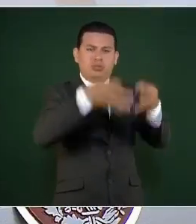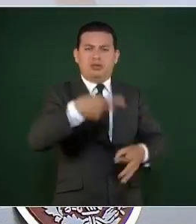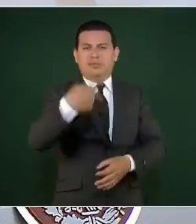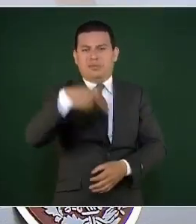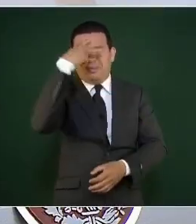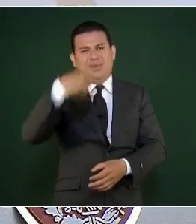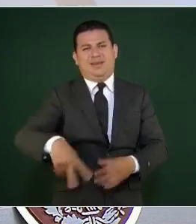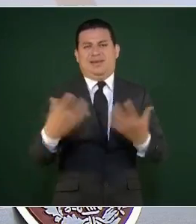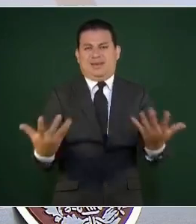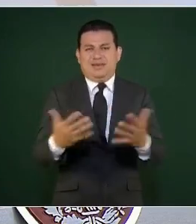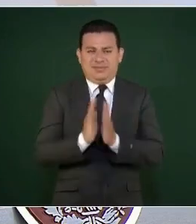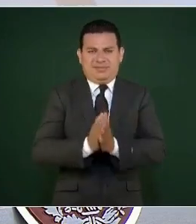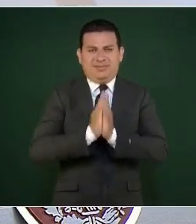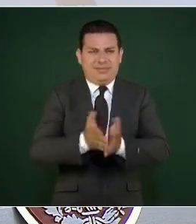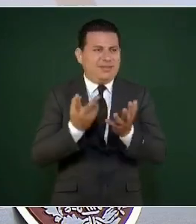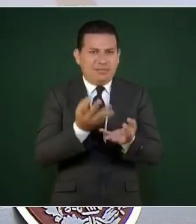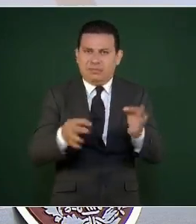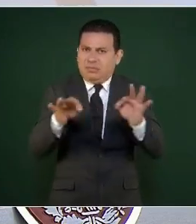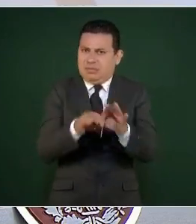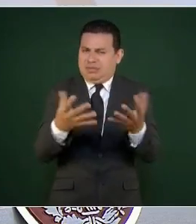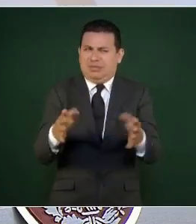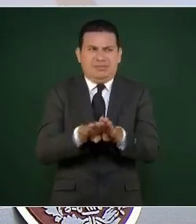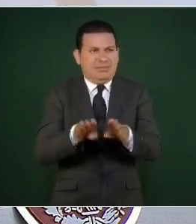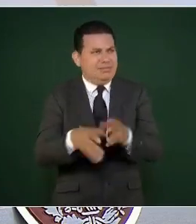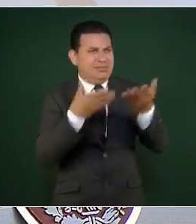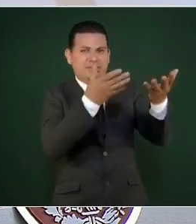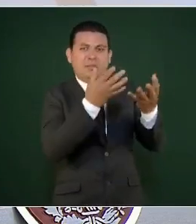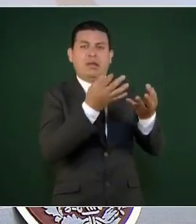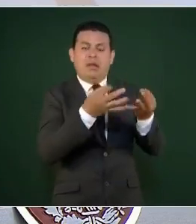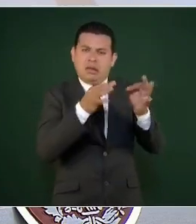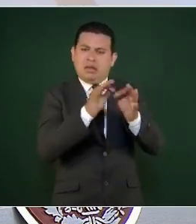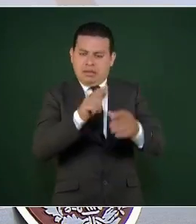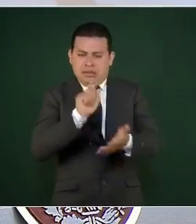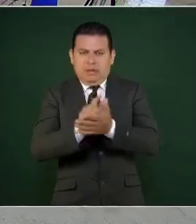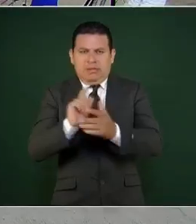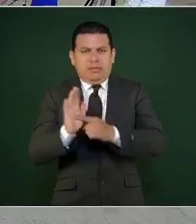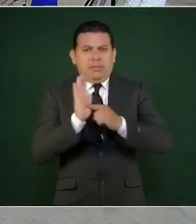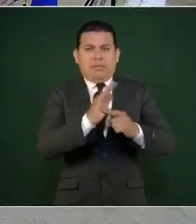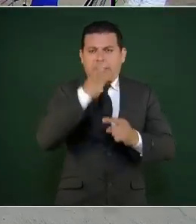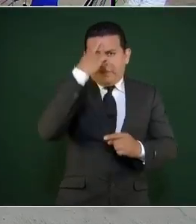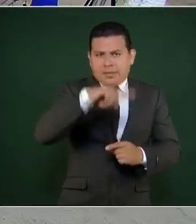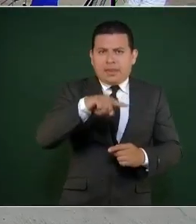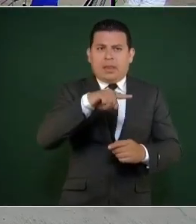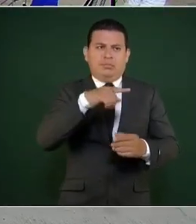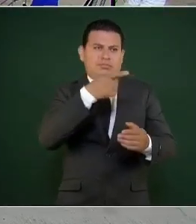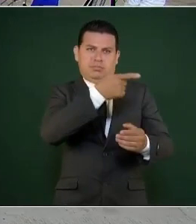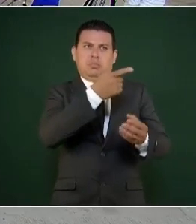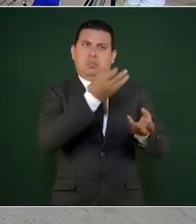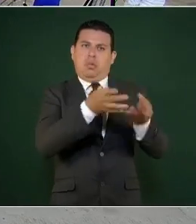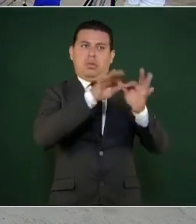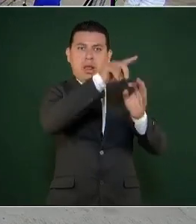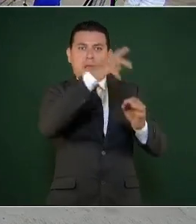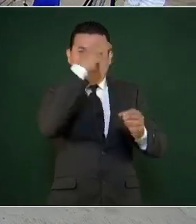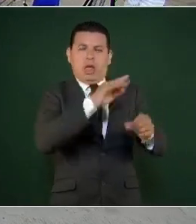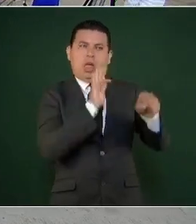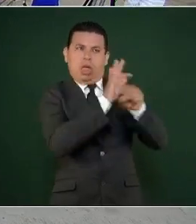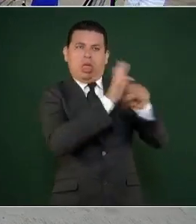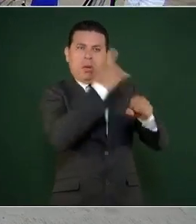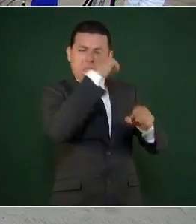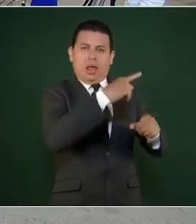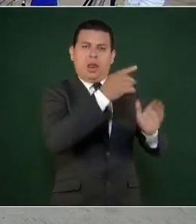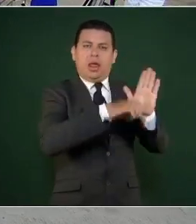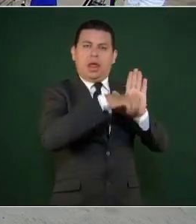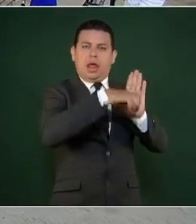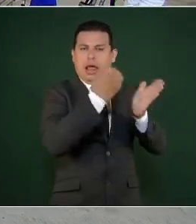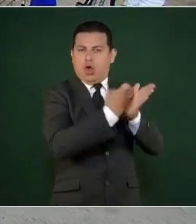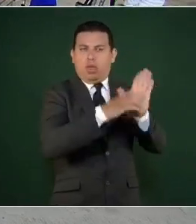o mexicanos. Es muy fuerte y por lo tanto, y también la contribución que hacemos a la economía de Texas. Algo que yo